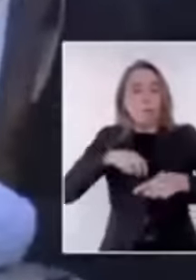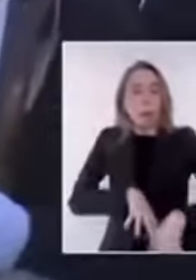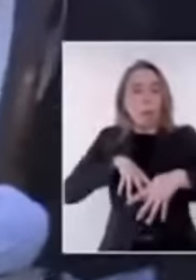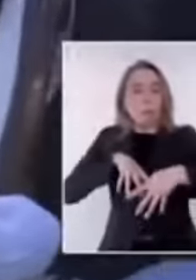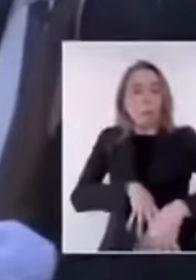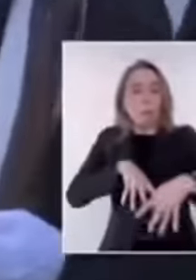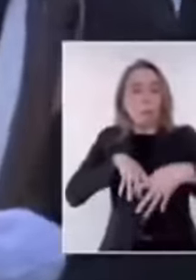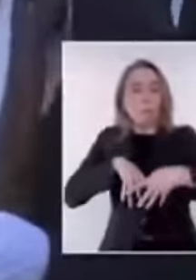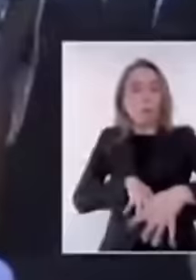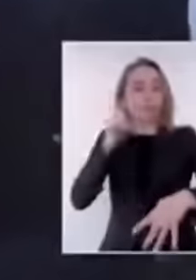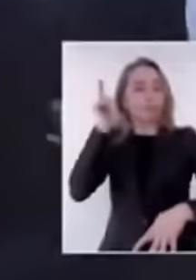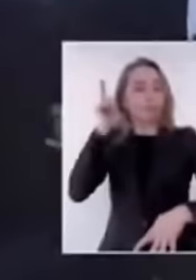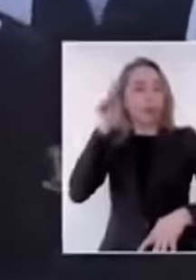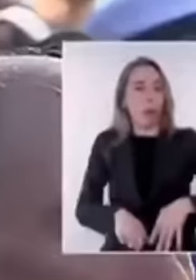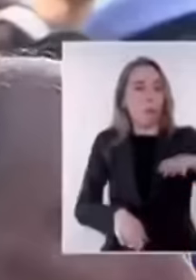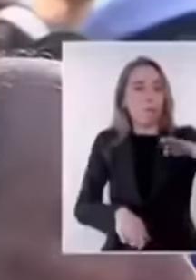¿Cómo suena?